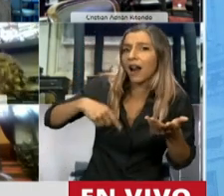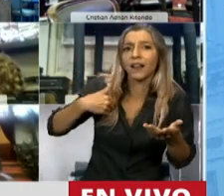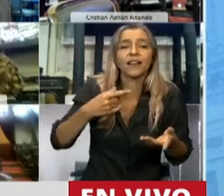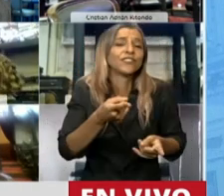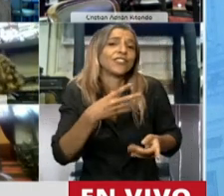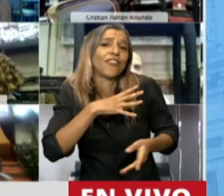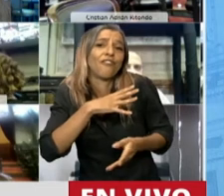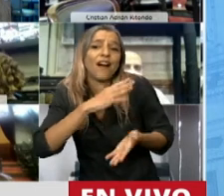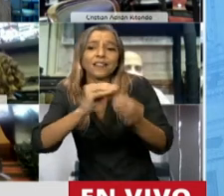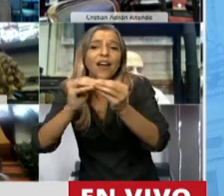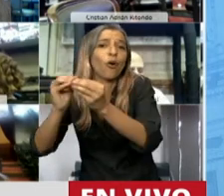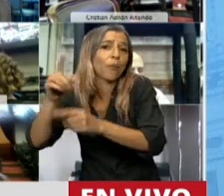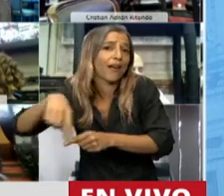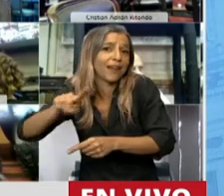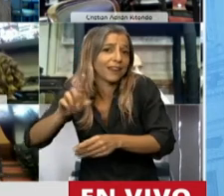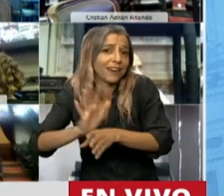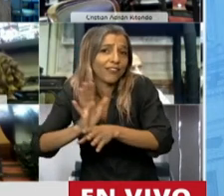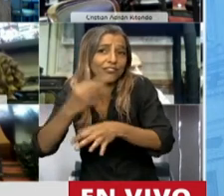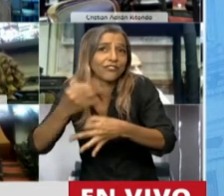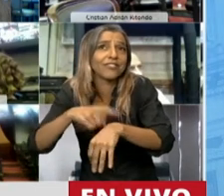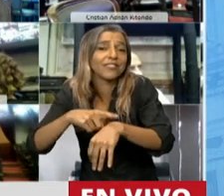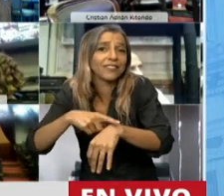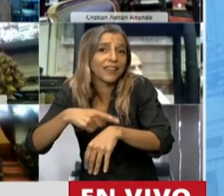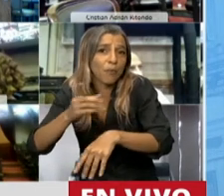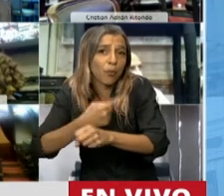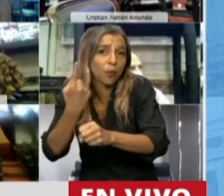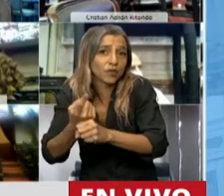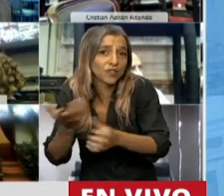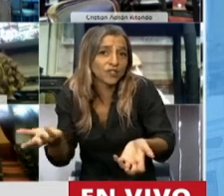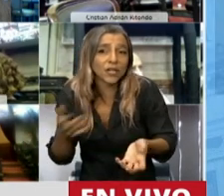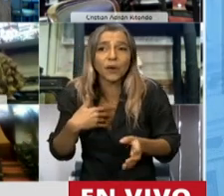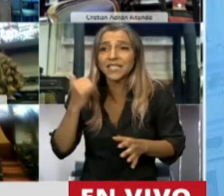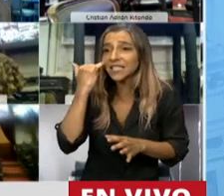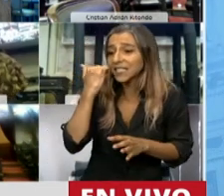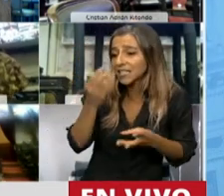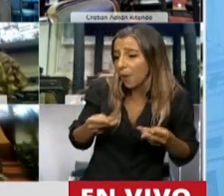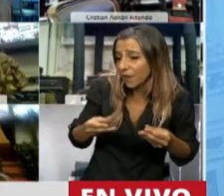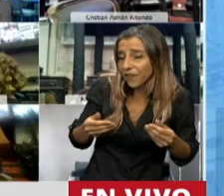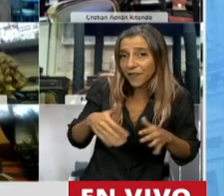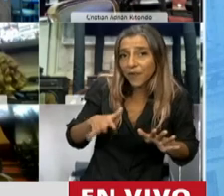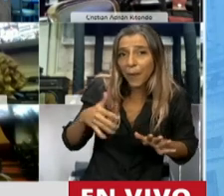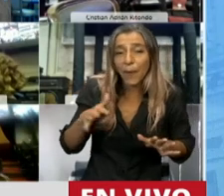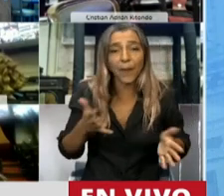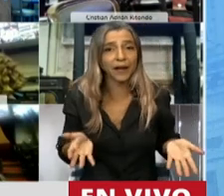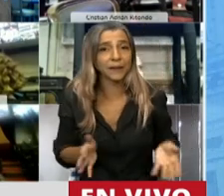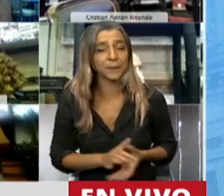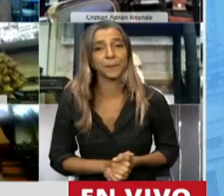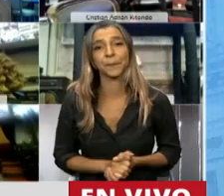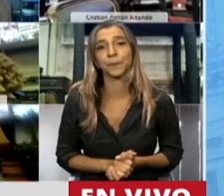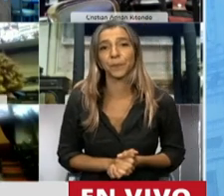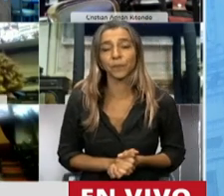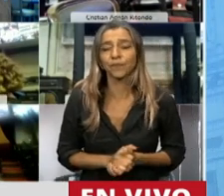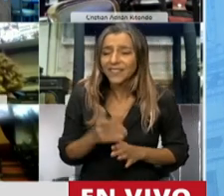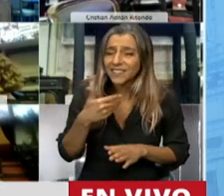suyos que se van a quedar sin poder hablar, diputado. Sigamos. Tiene excedido 30 segundos, 45 segundos. Ya termino.